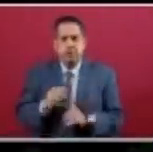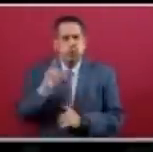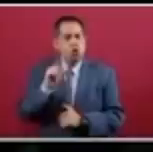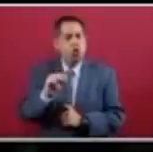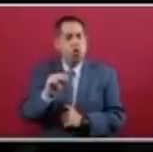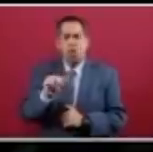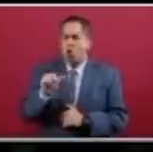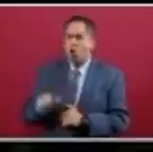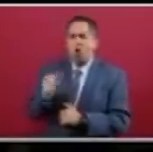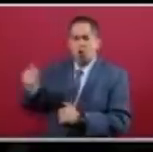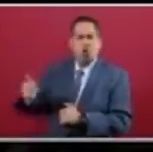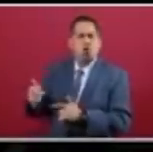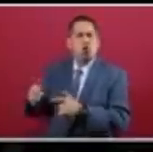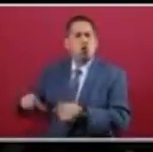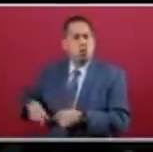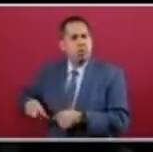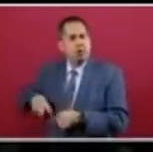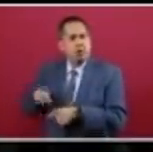los gobiernos